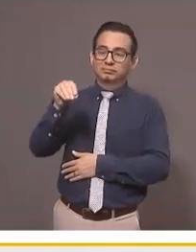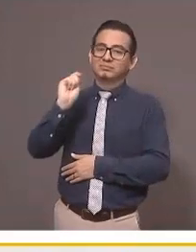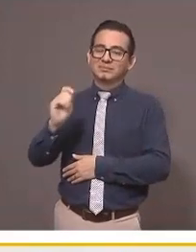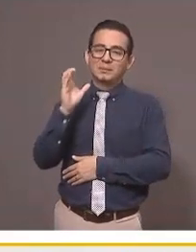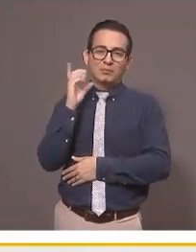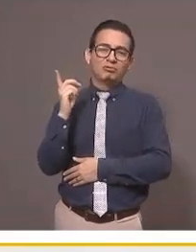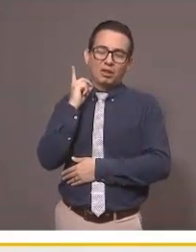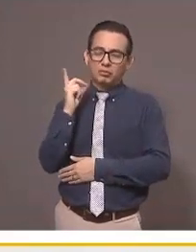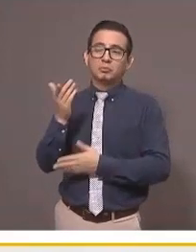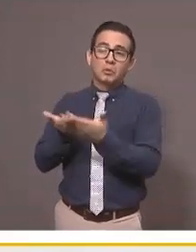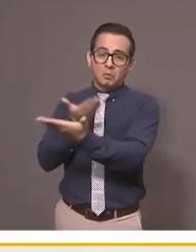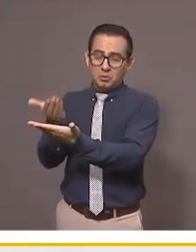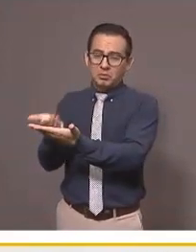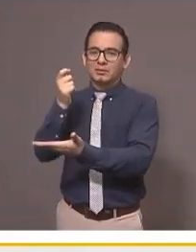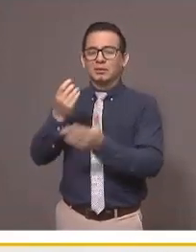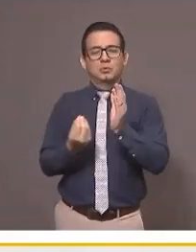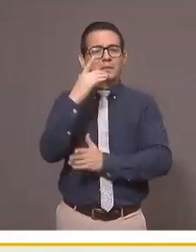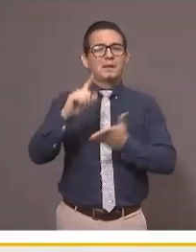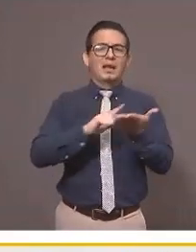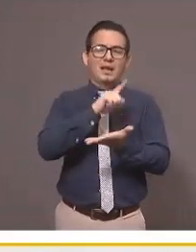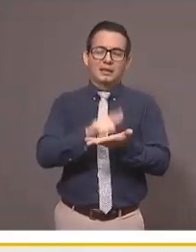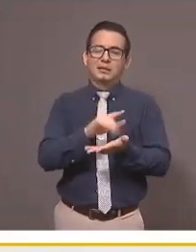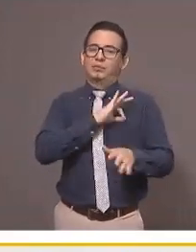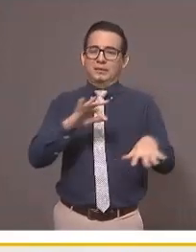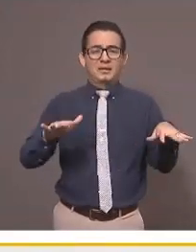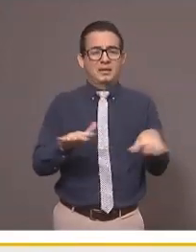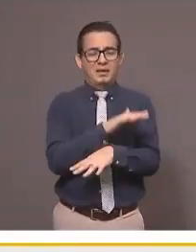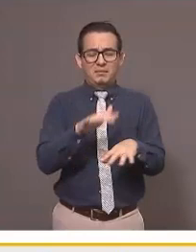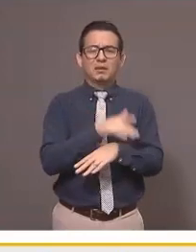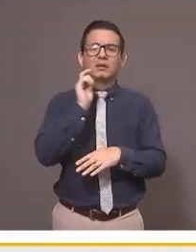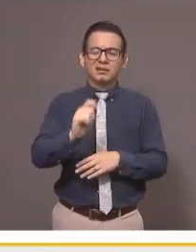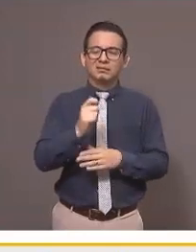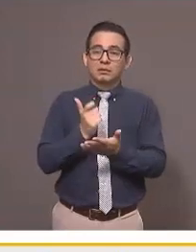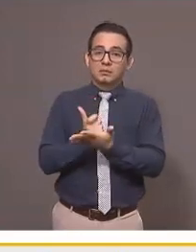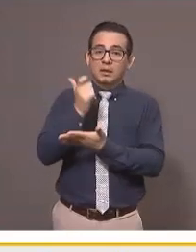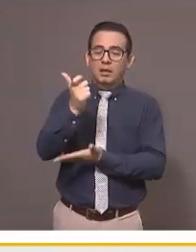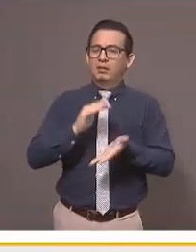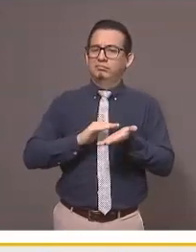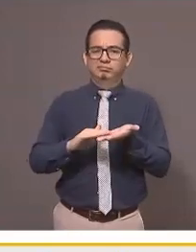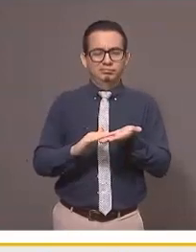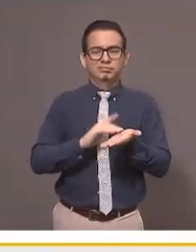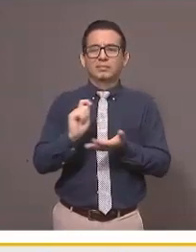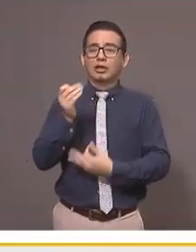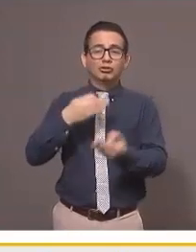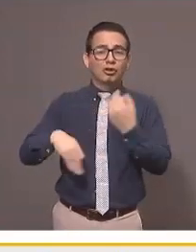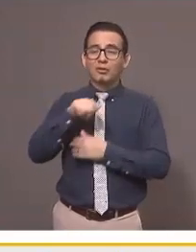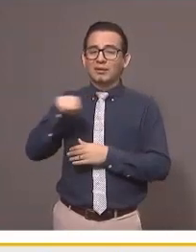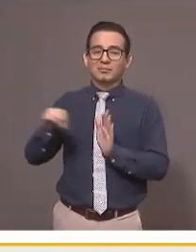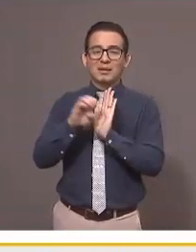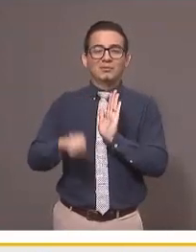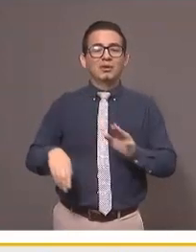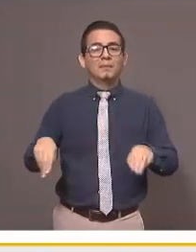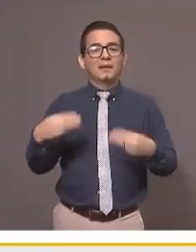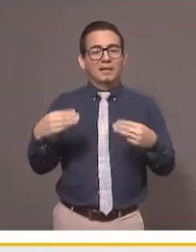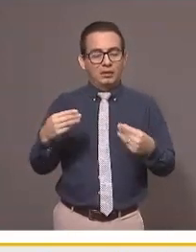y modificar la ley de ingresos a fin de que se puedan exentar los pagos para todos los mercados tianguis